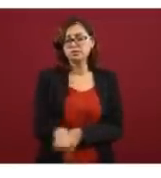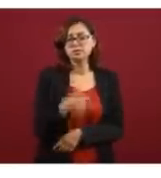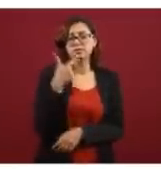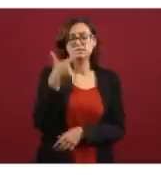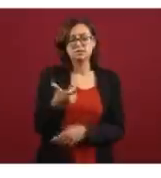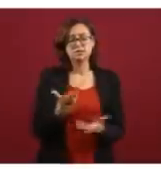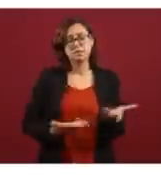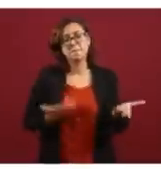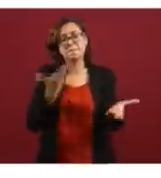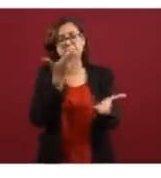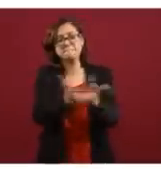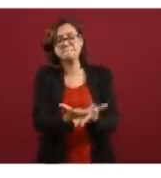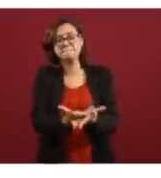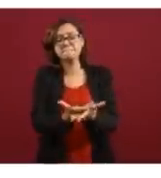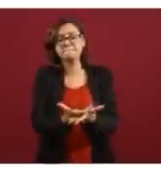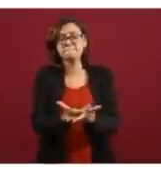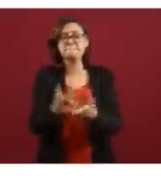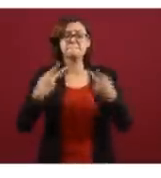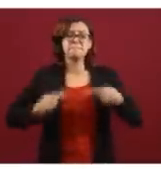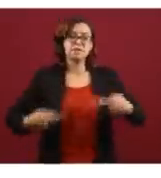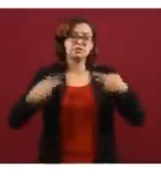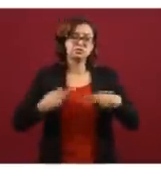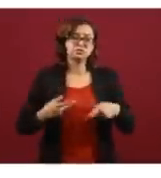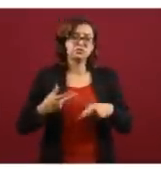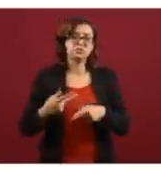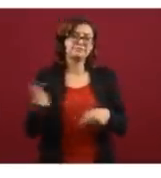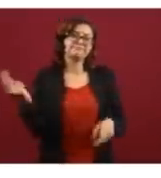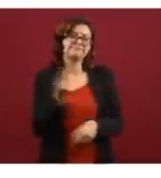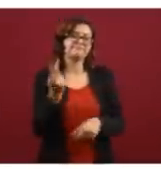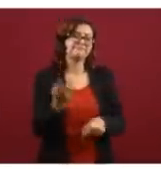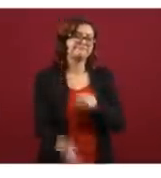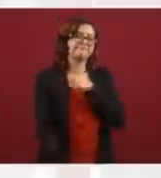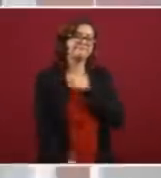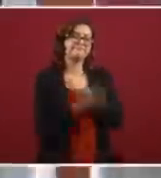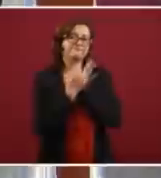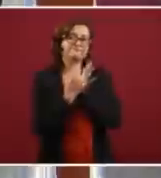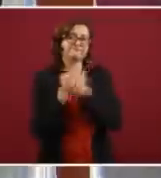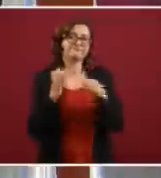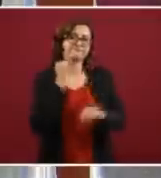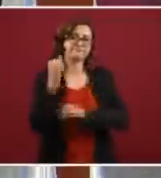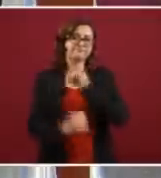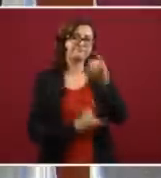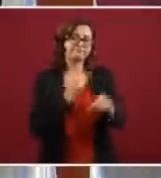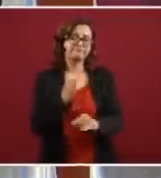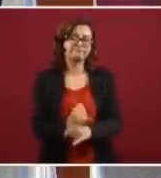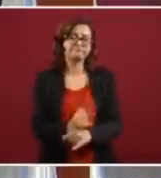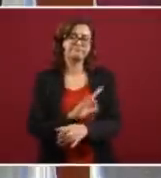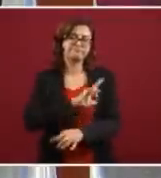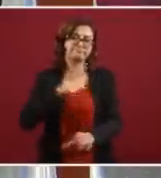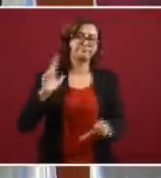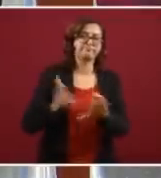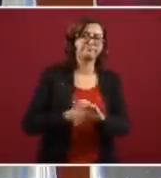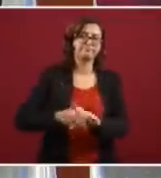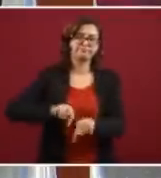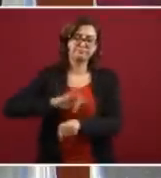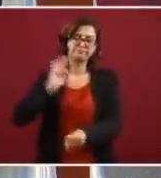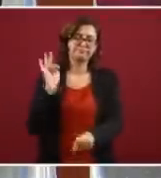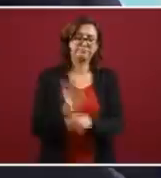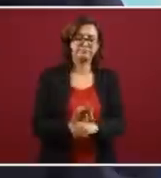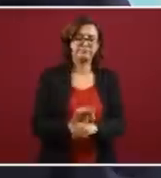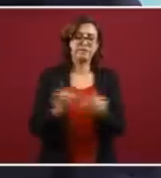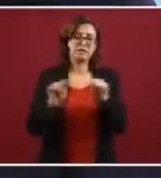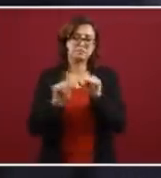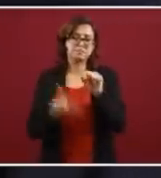54,377 solicitudes de personas que buscan protección internacional y asilo o refugio en